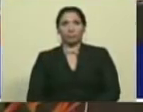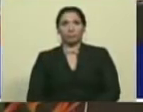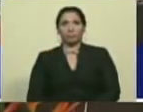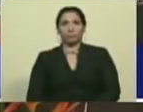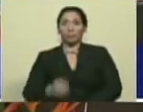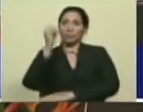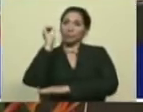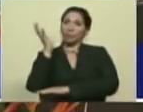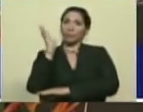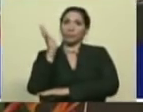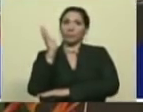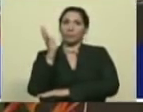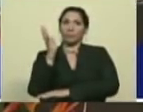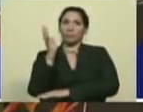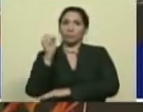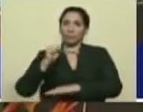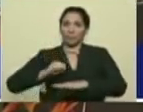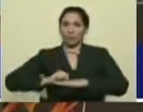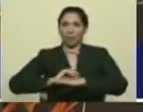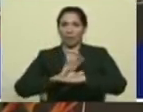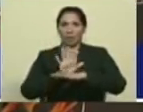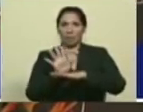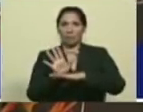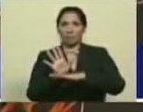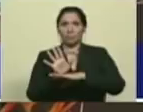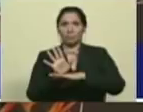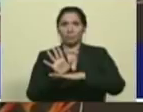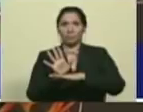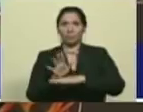cumbre anual del ALBA